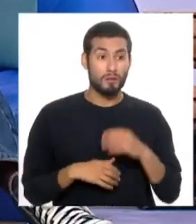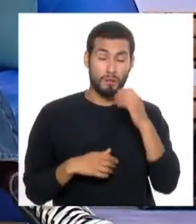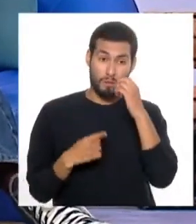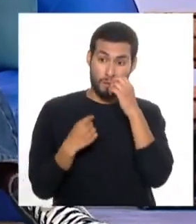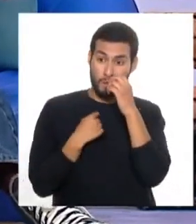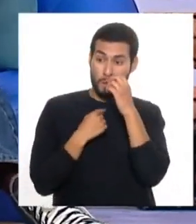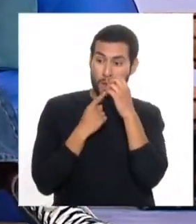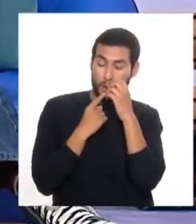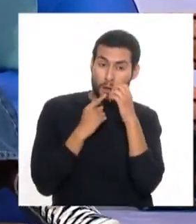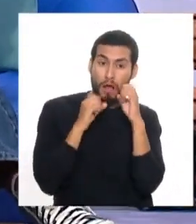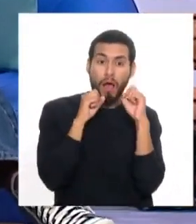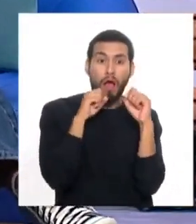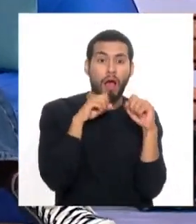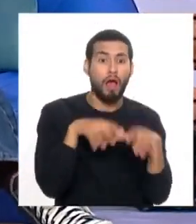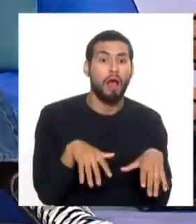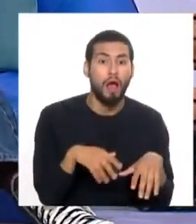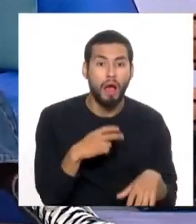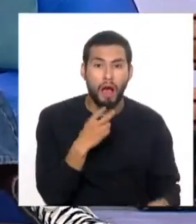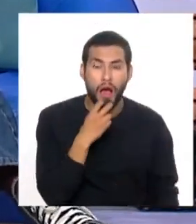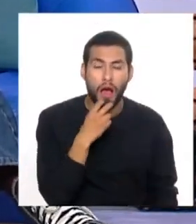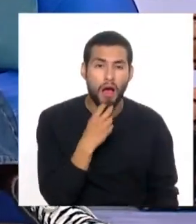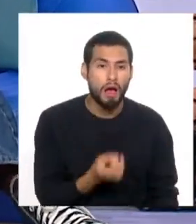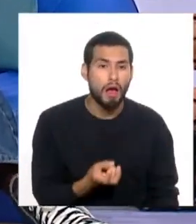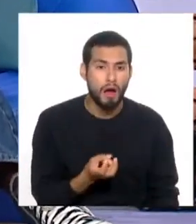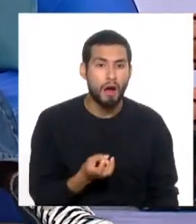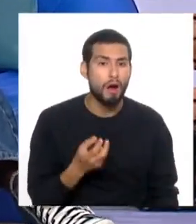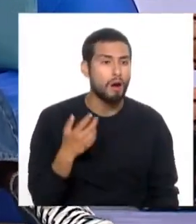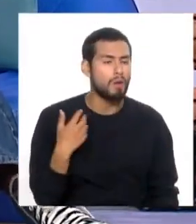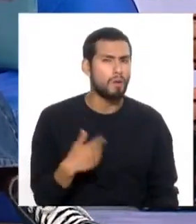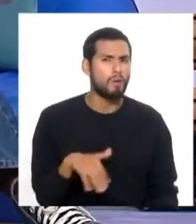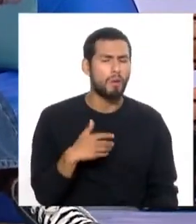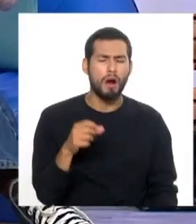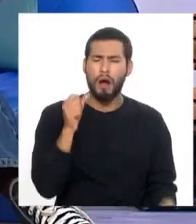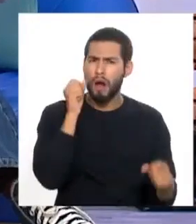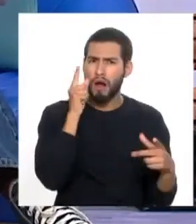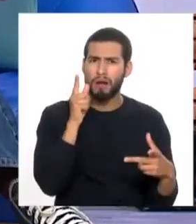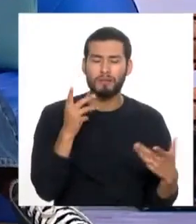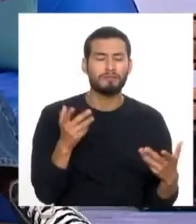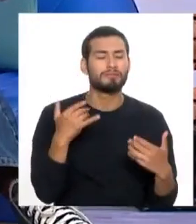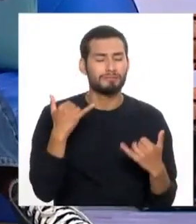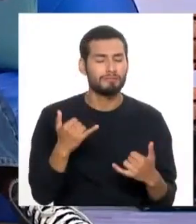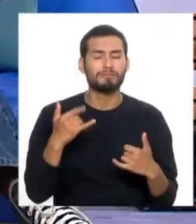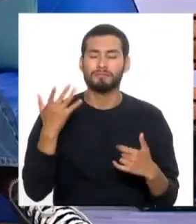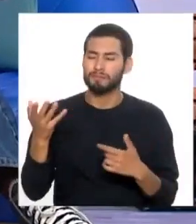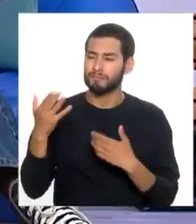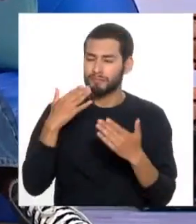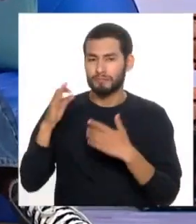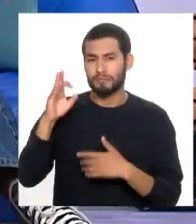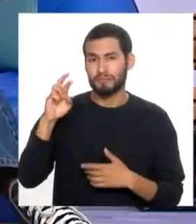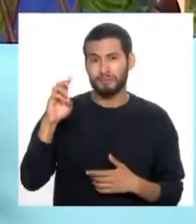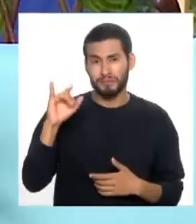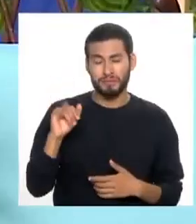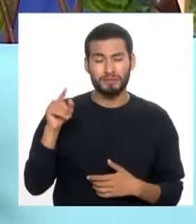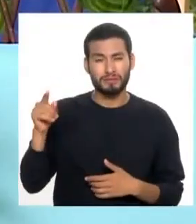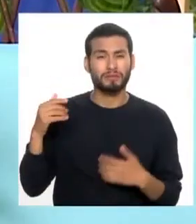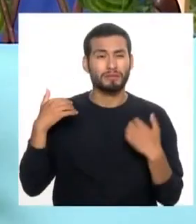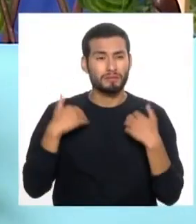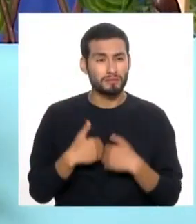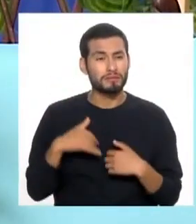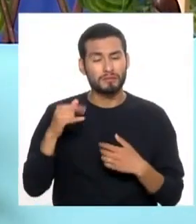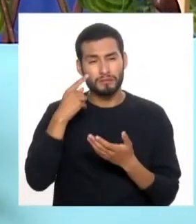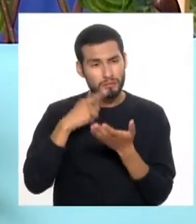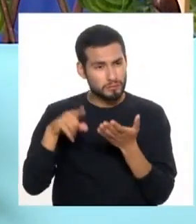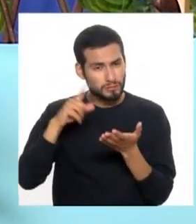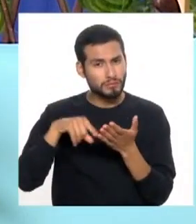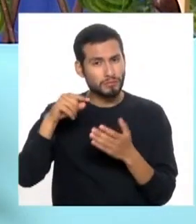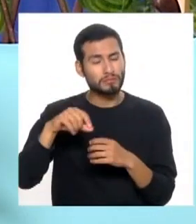quedé... Porque es increíble, hasta cuando la ves es increíble. Bueno, y para ello vamos a conversar con Freddy Villalba. Él es abogado y además supervisor